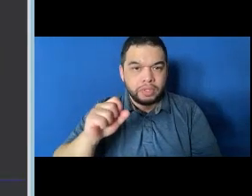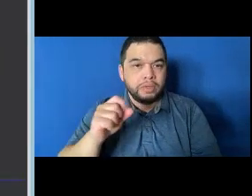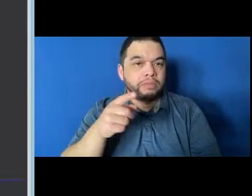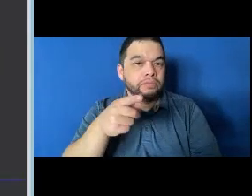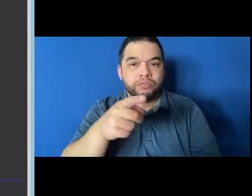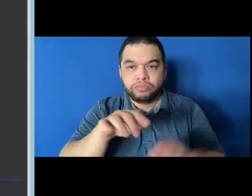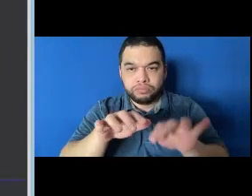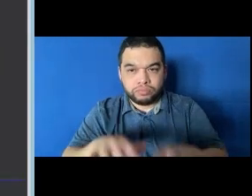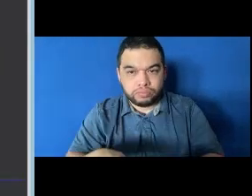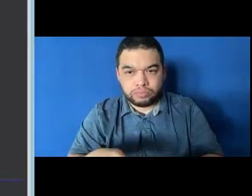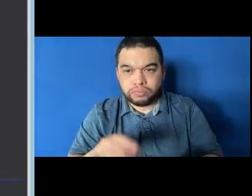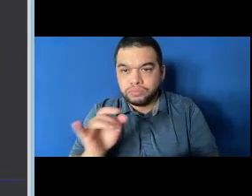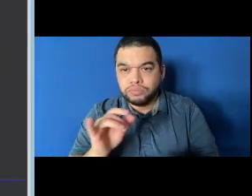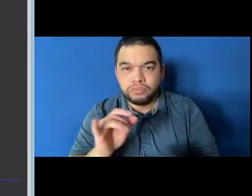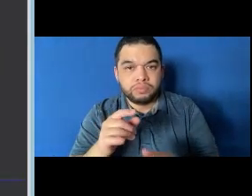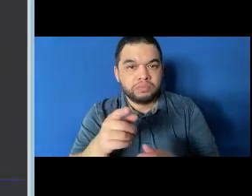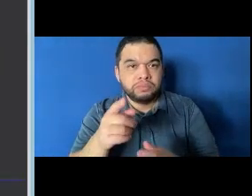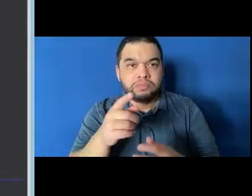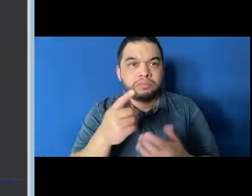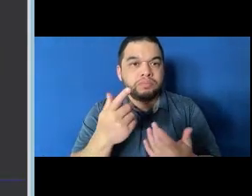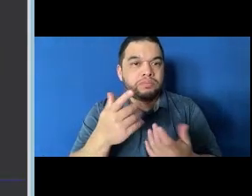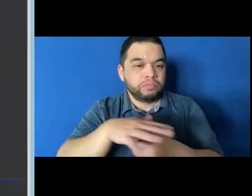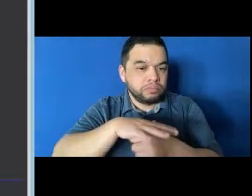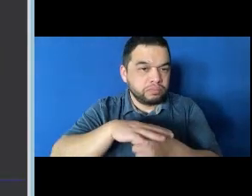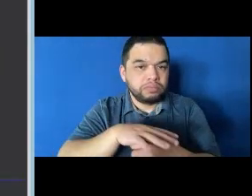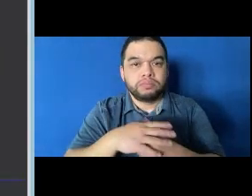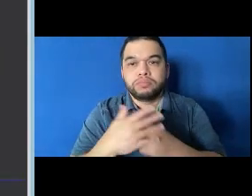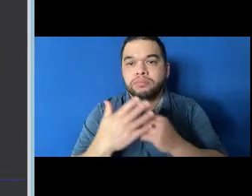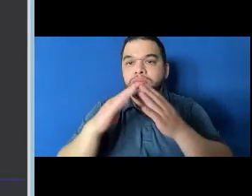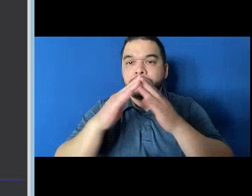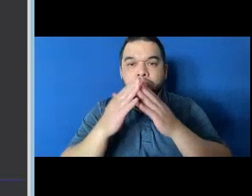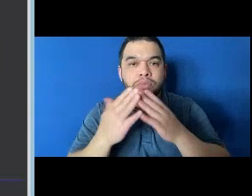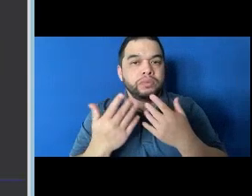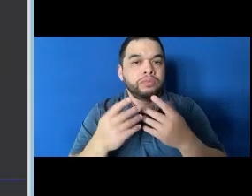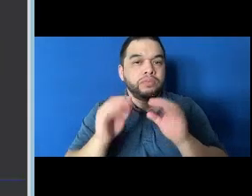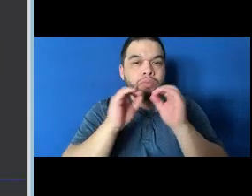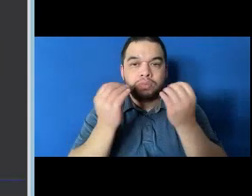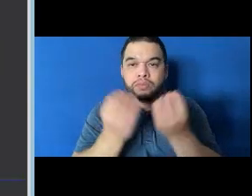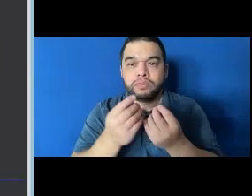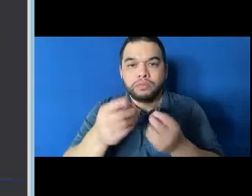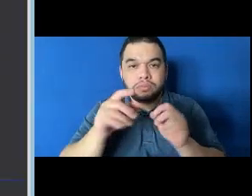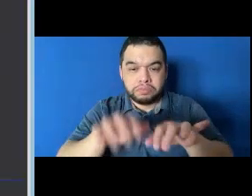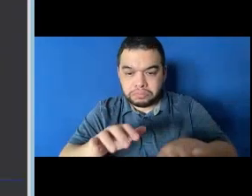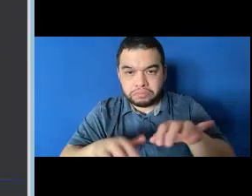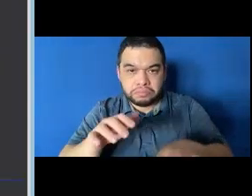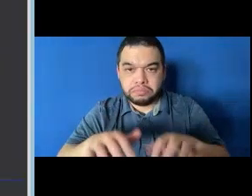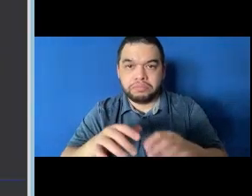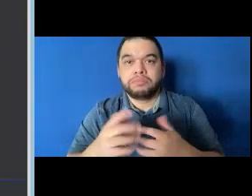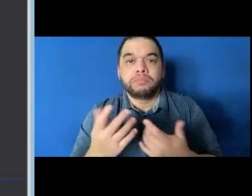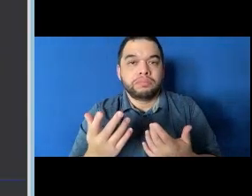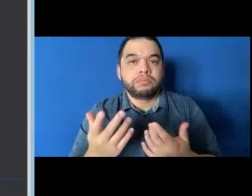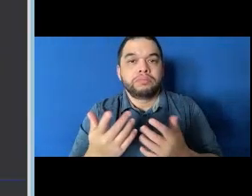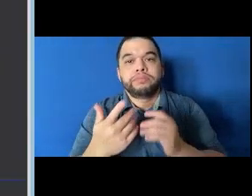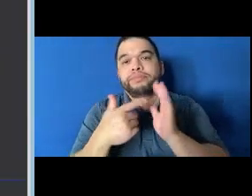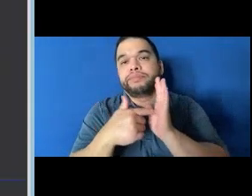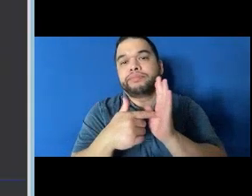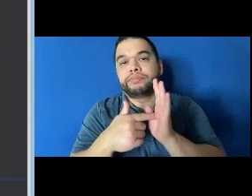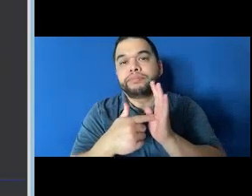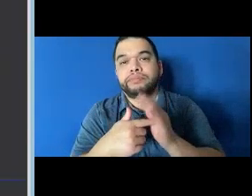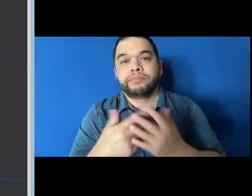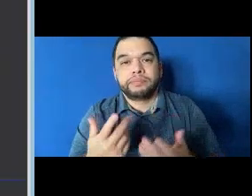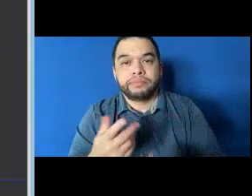state, hasta también whatever you want, or barrios, even urbanizaciones. Así que en esta prueba, urbanizations, pues entonces puedo poner communities. And el área de so let Coupé,